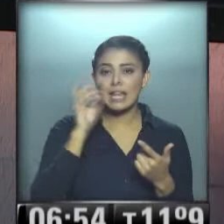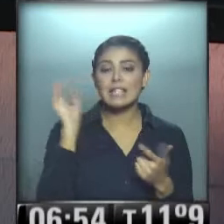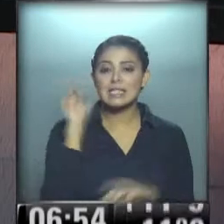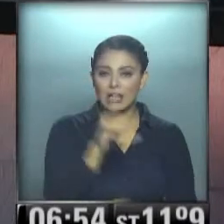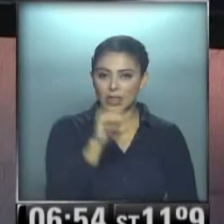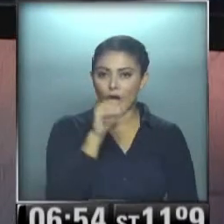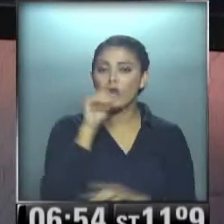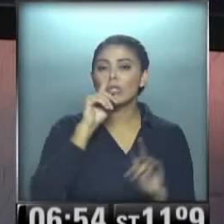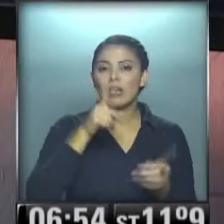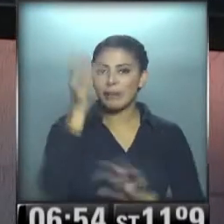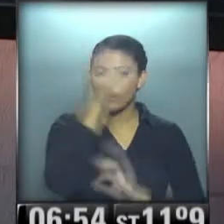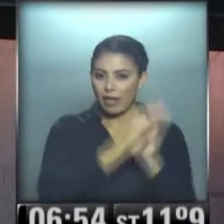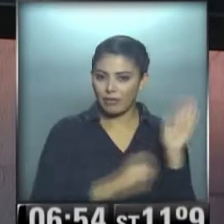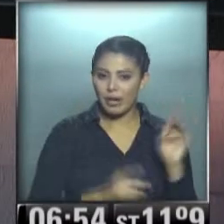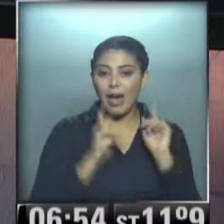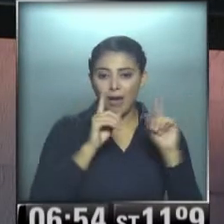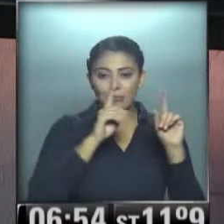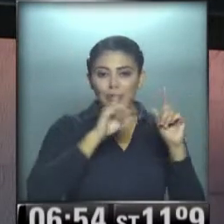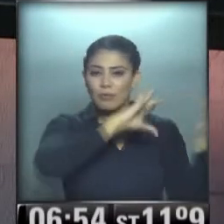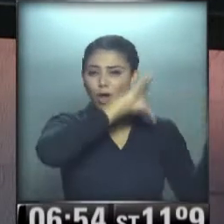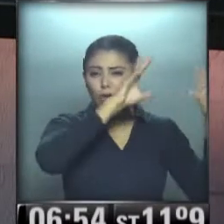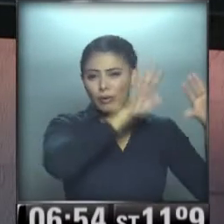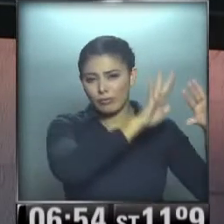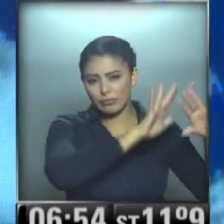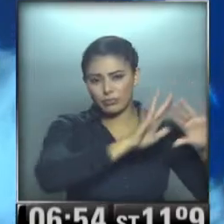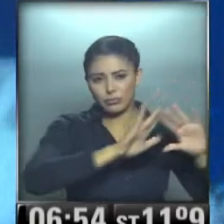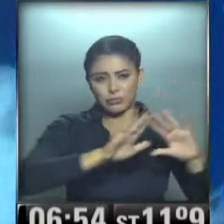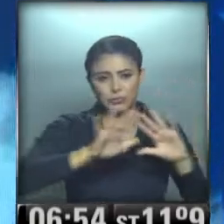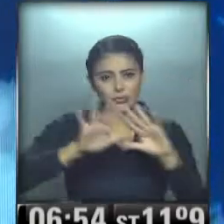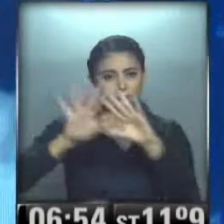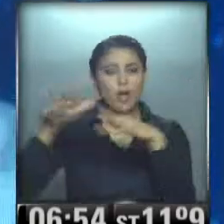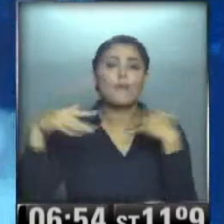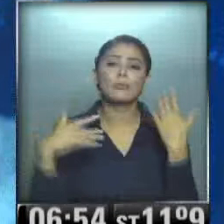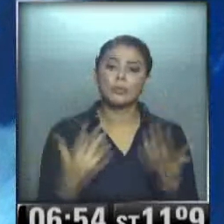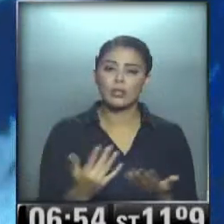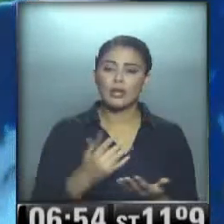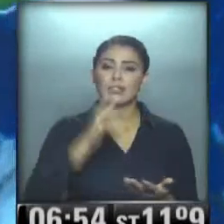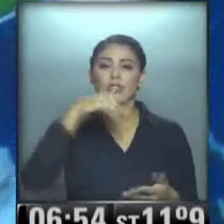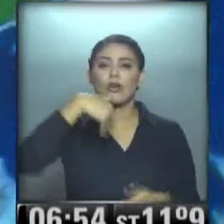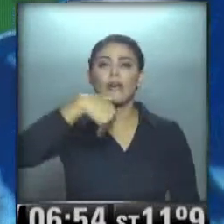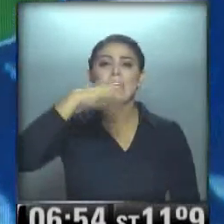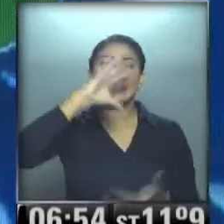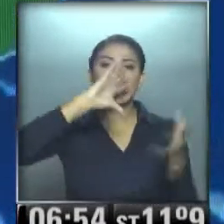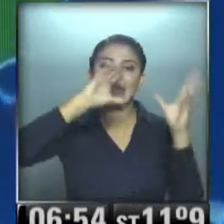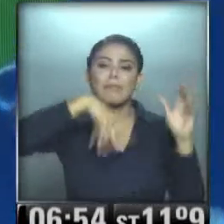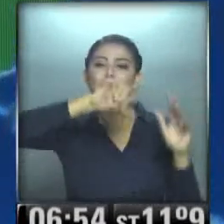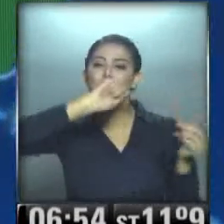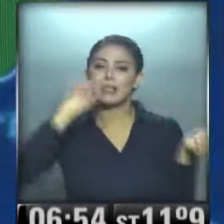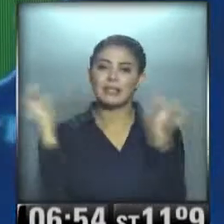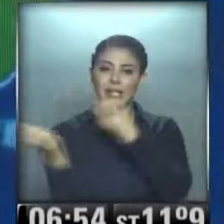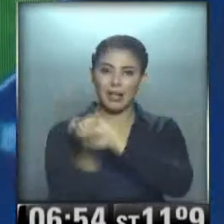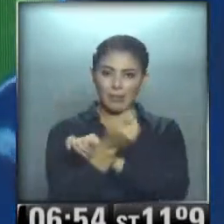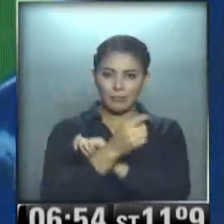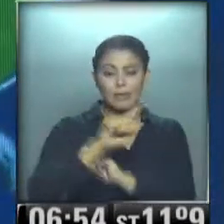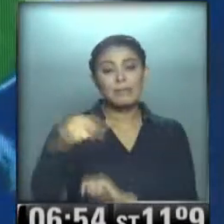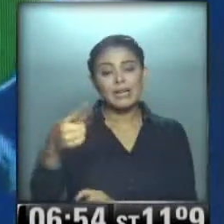Cruz. Este frente se desplaza hacia el noreste y es el que va a provocar el desmejoramiento de las condiciones mañana en la ciudad de